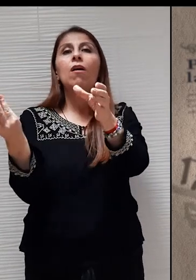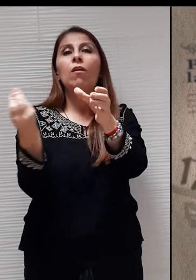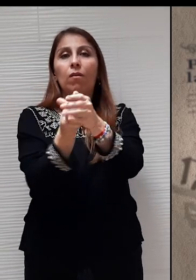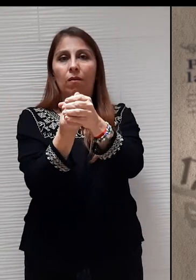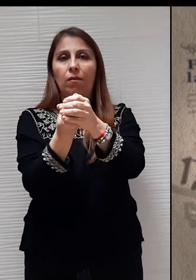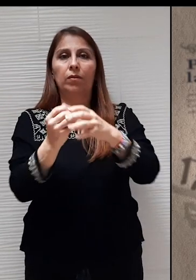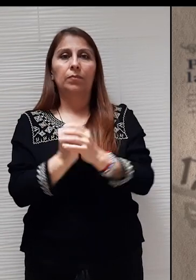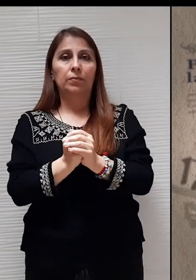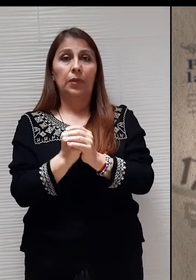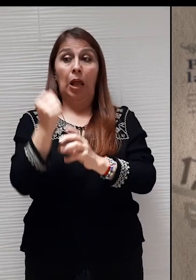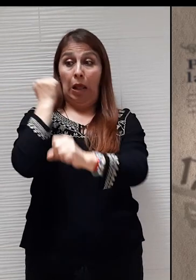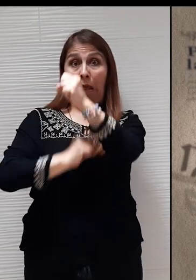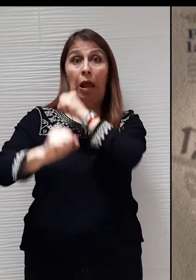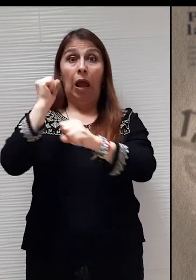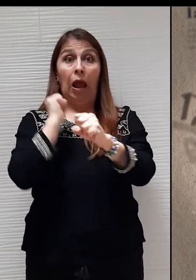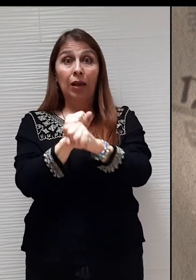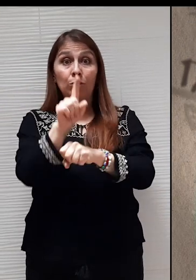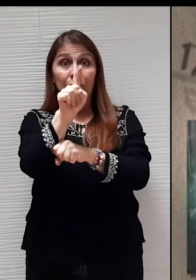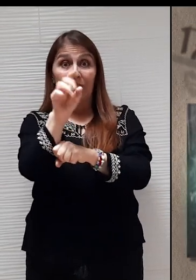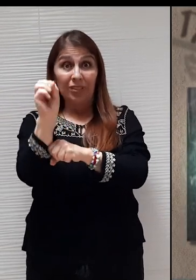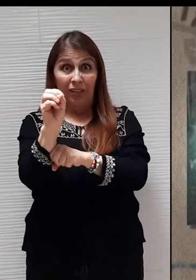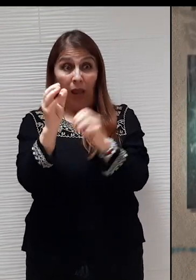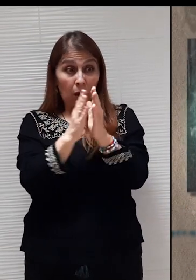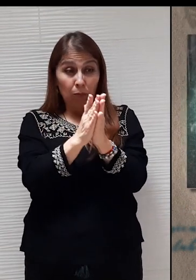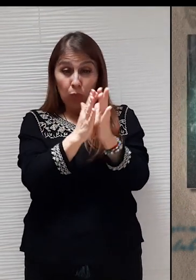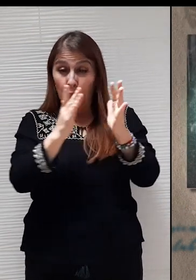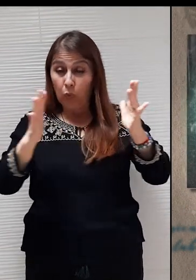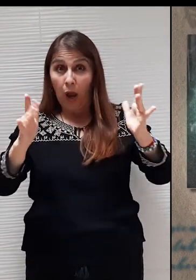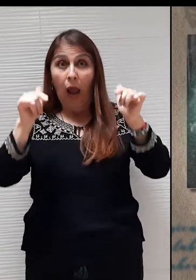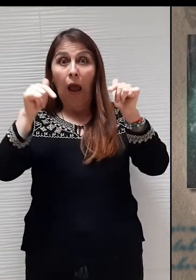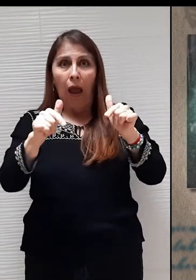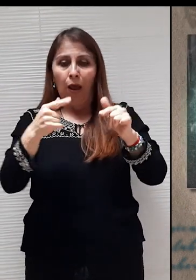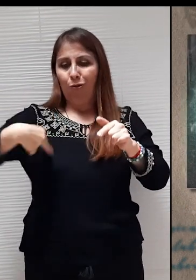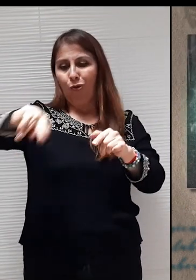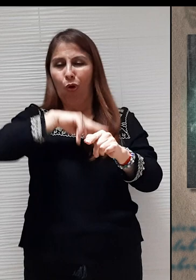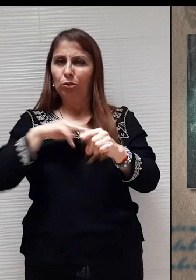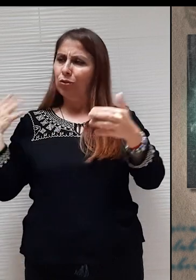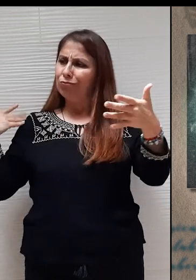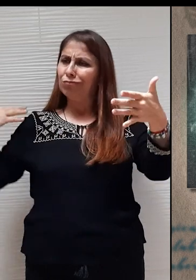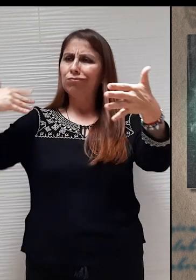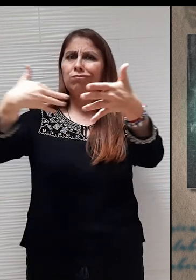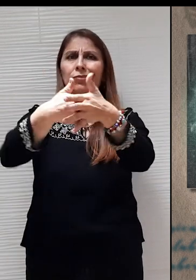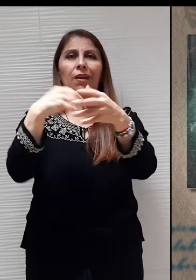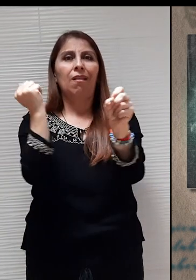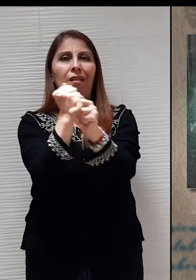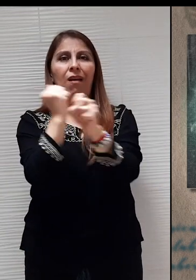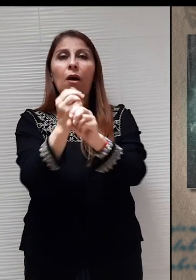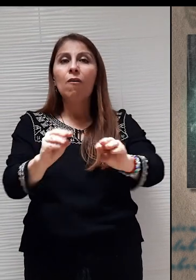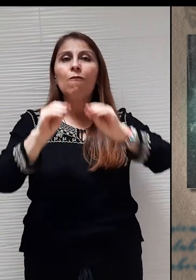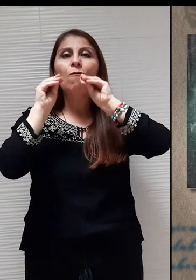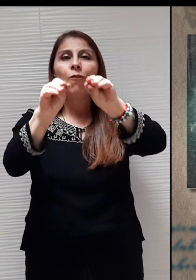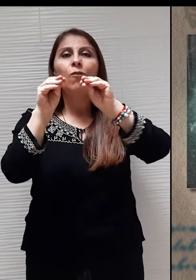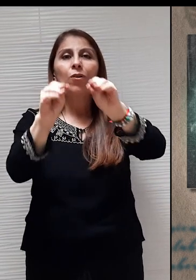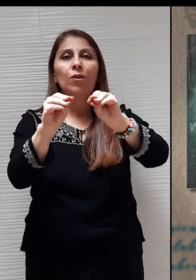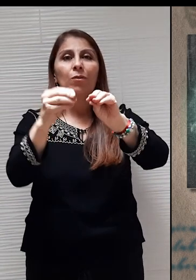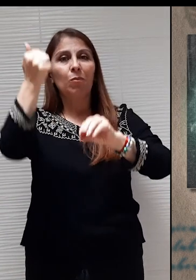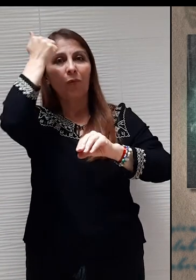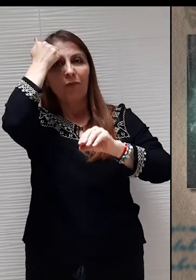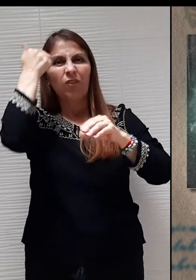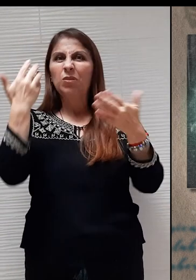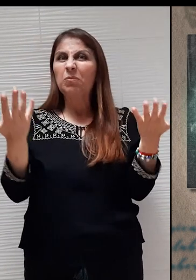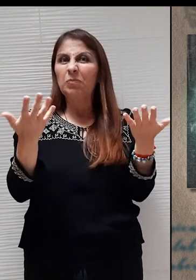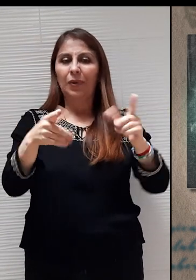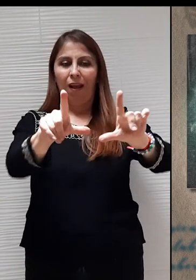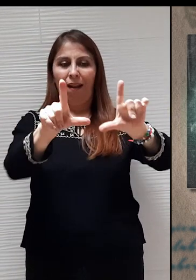Desde la década del 60 hemos venido trabajando en la formación de maestros en la licenciatura en educación